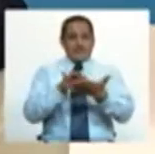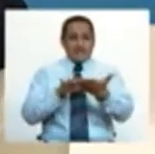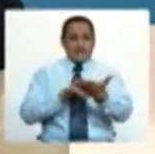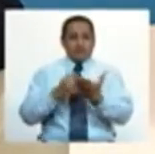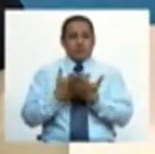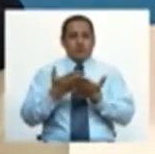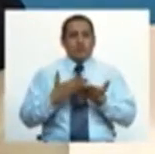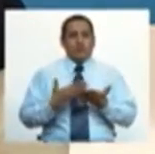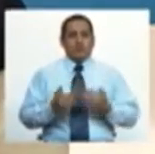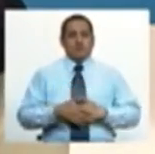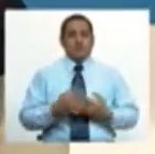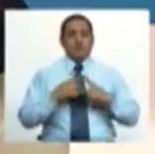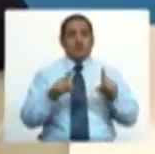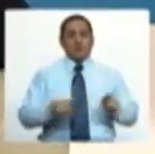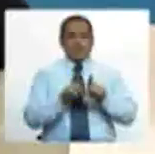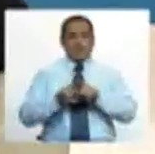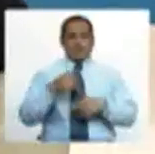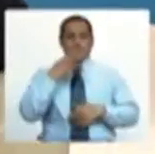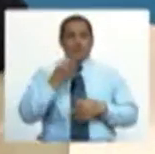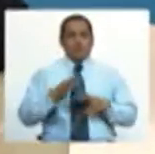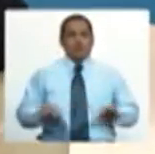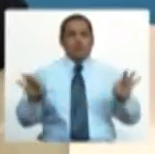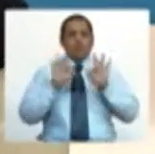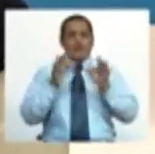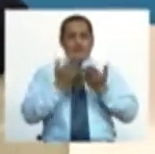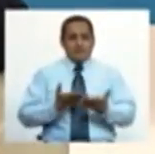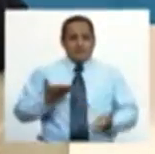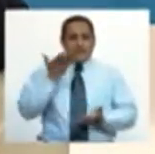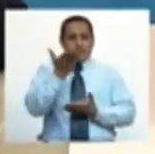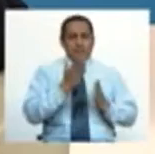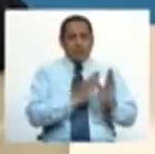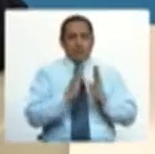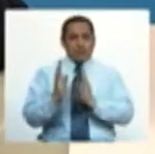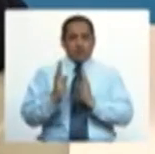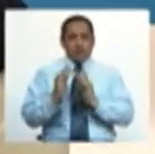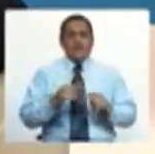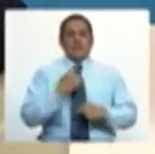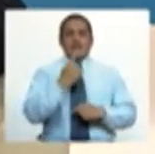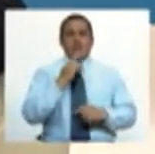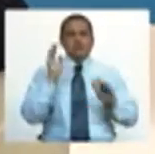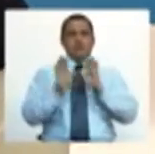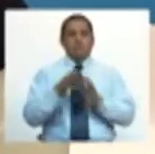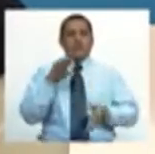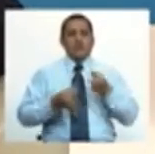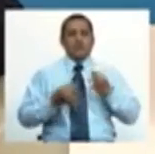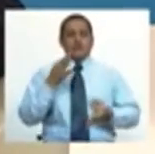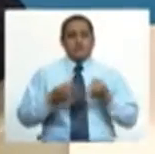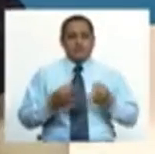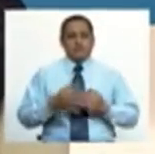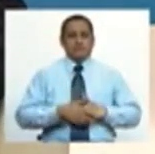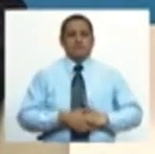los fundamentos de la impugnación, pero lo que realmente importa, el momento estelar de este procedimiento de apelación, es la audiencia.